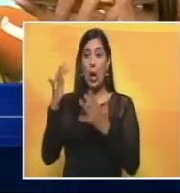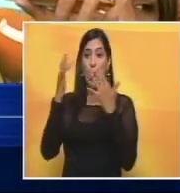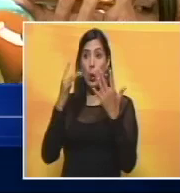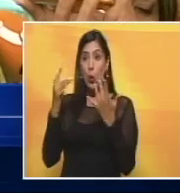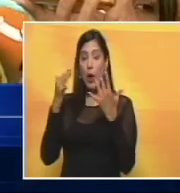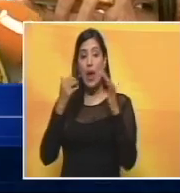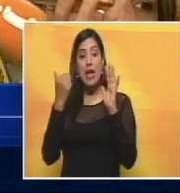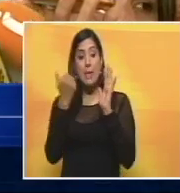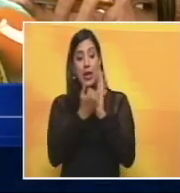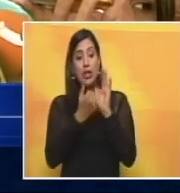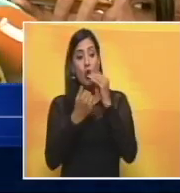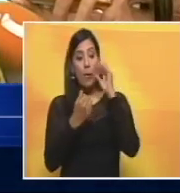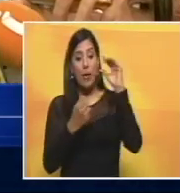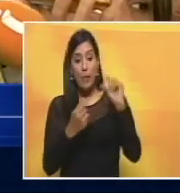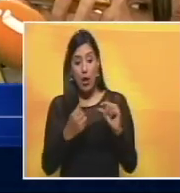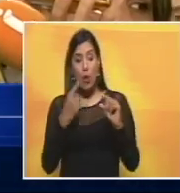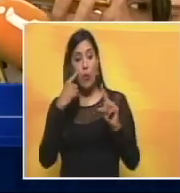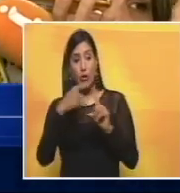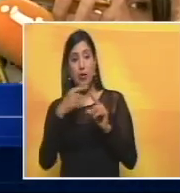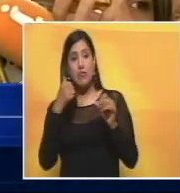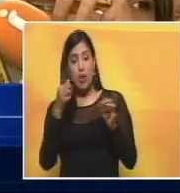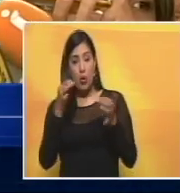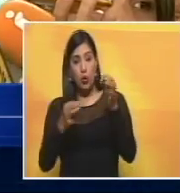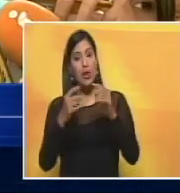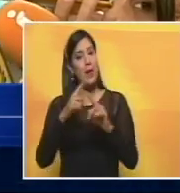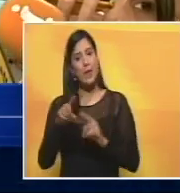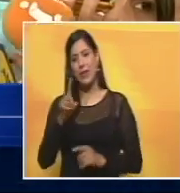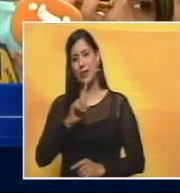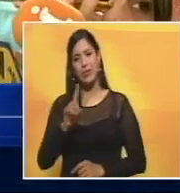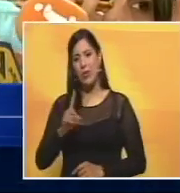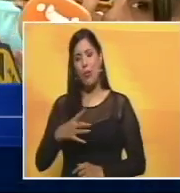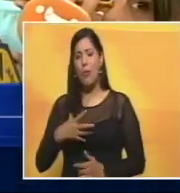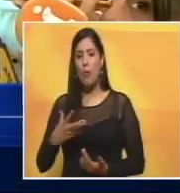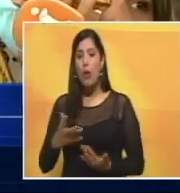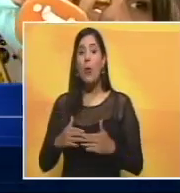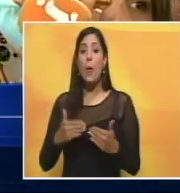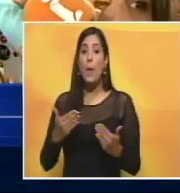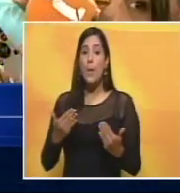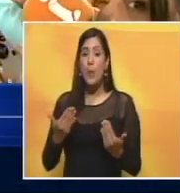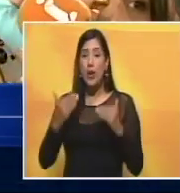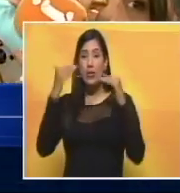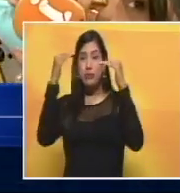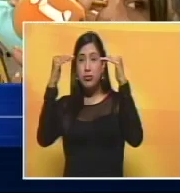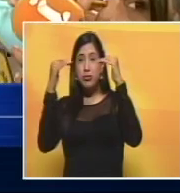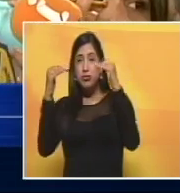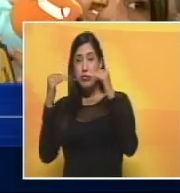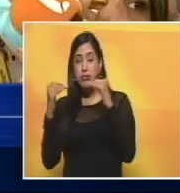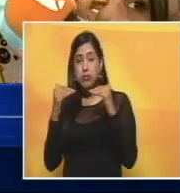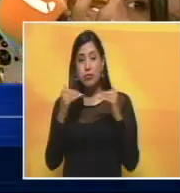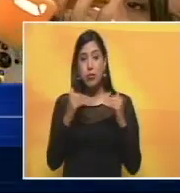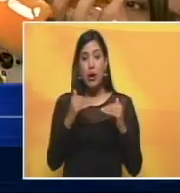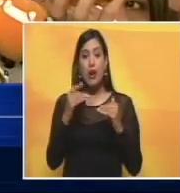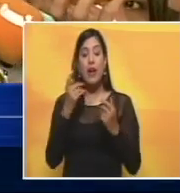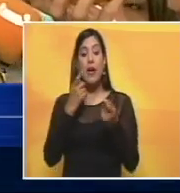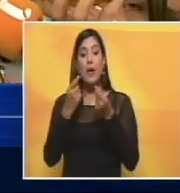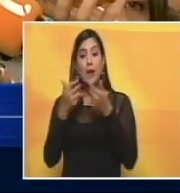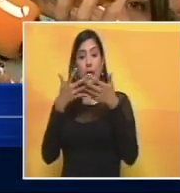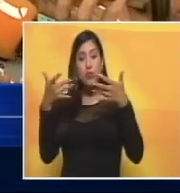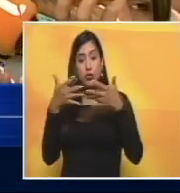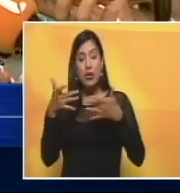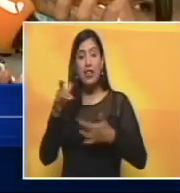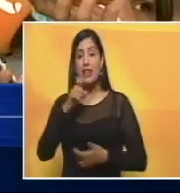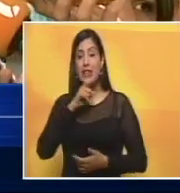atractivo, algo positivo y algo justo, pero dentro del esquema, dentro de la coyuntura, del contexto